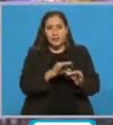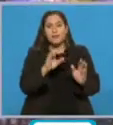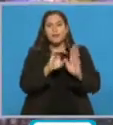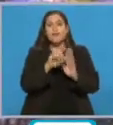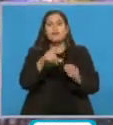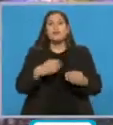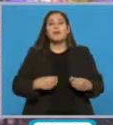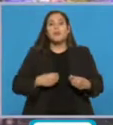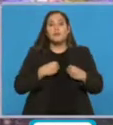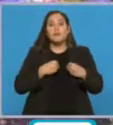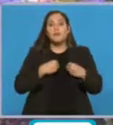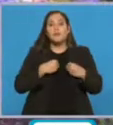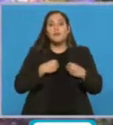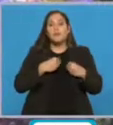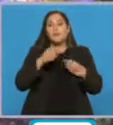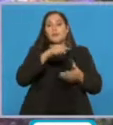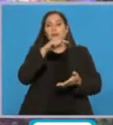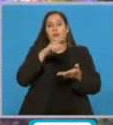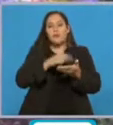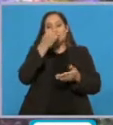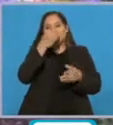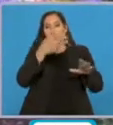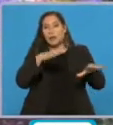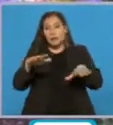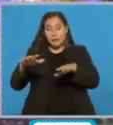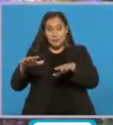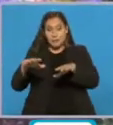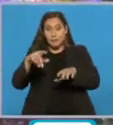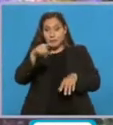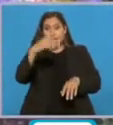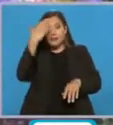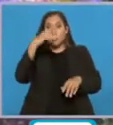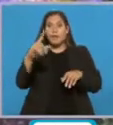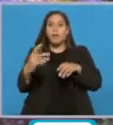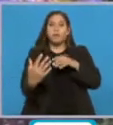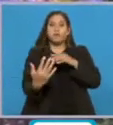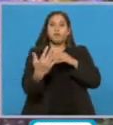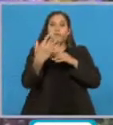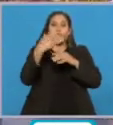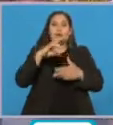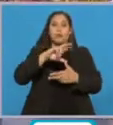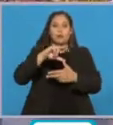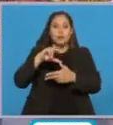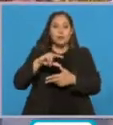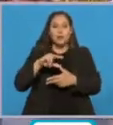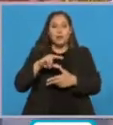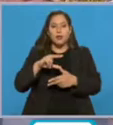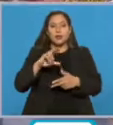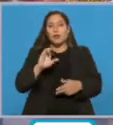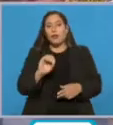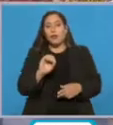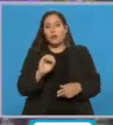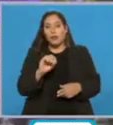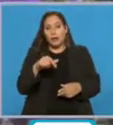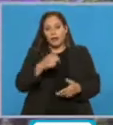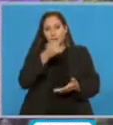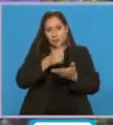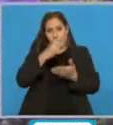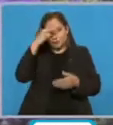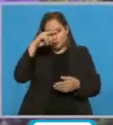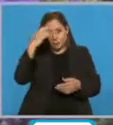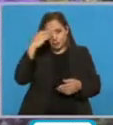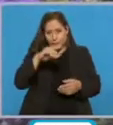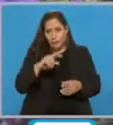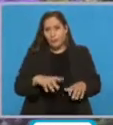algún lugar cercano a la costa, que sabes que va a llegar la temporada de huracanes, o si vives en un lugar donde se inunda mucho, aquí incluso en la Ciudad de México.